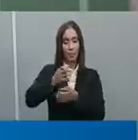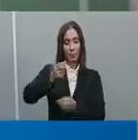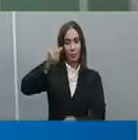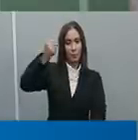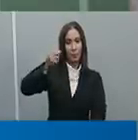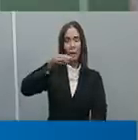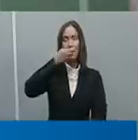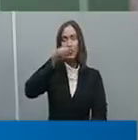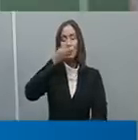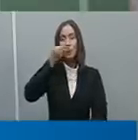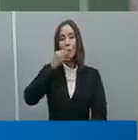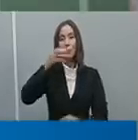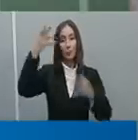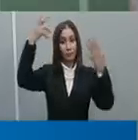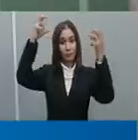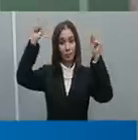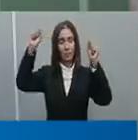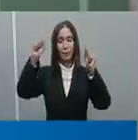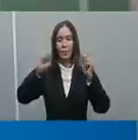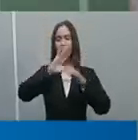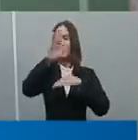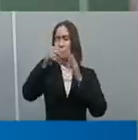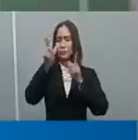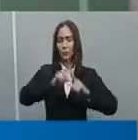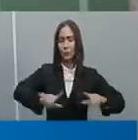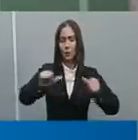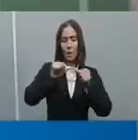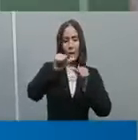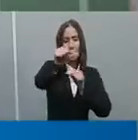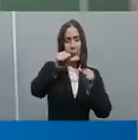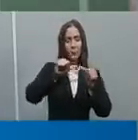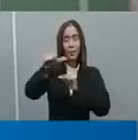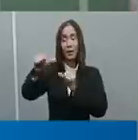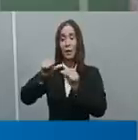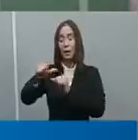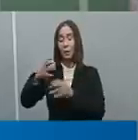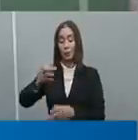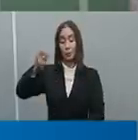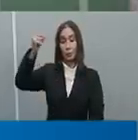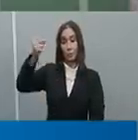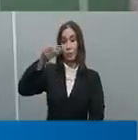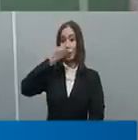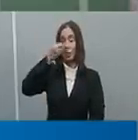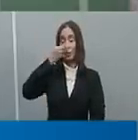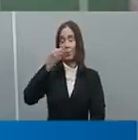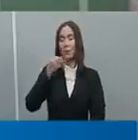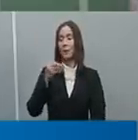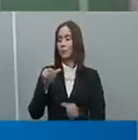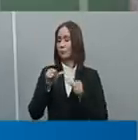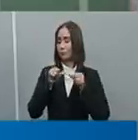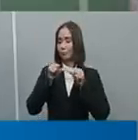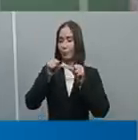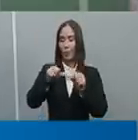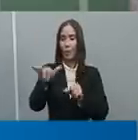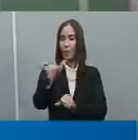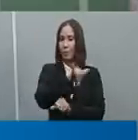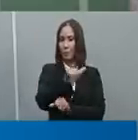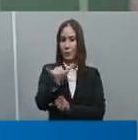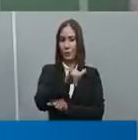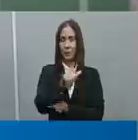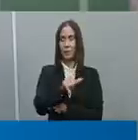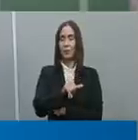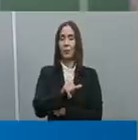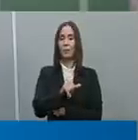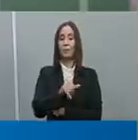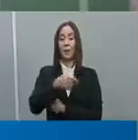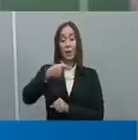de raciones de alimento a todos los rincones del país, seguirán llegando puntualmente a las familias dominicanas hasta el último